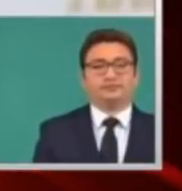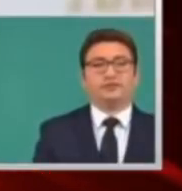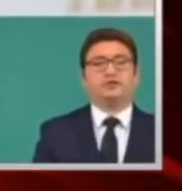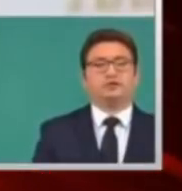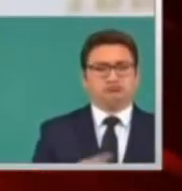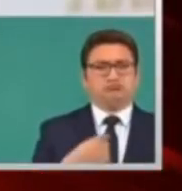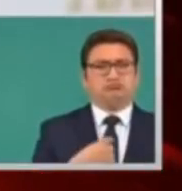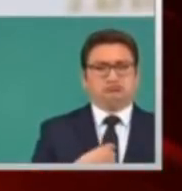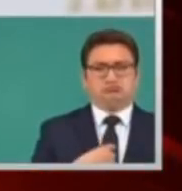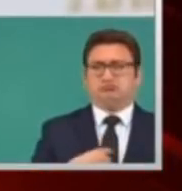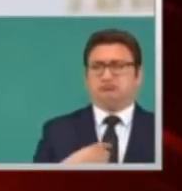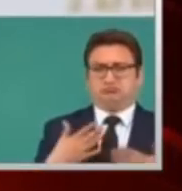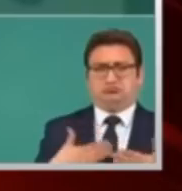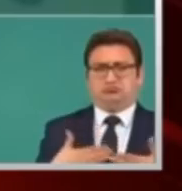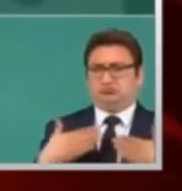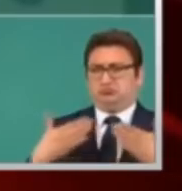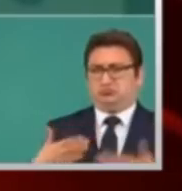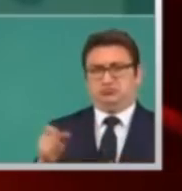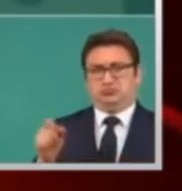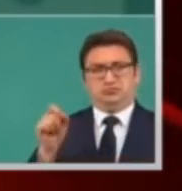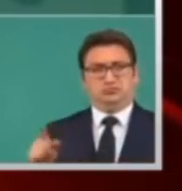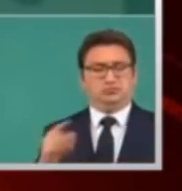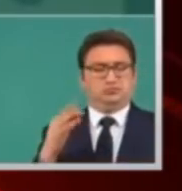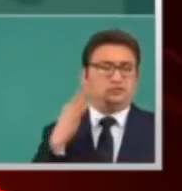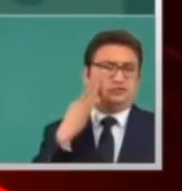confianza a la fiscalía